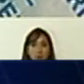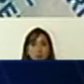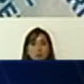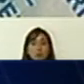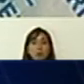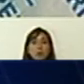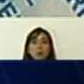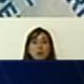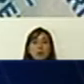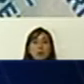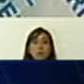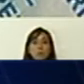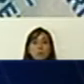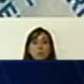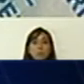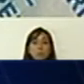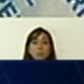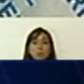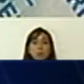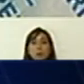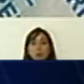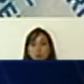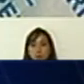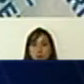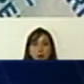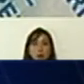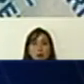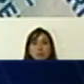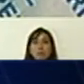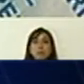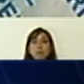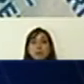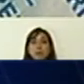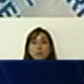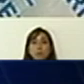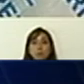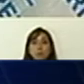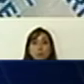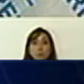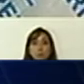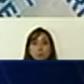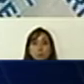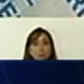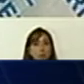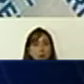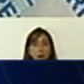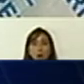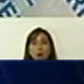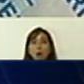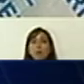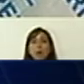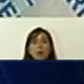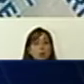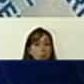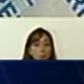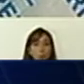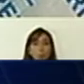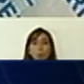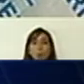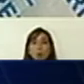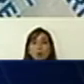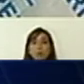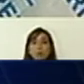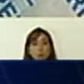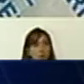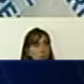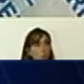son absolutamente nulos, como ocurre en cualquier país del mundo cuando se